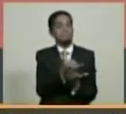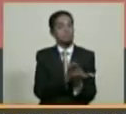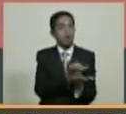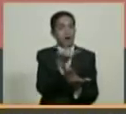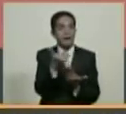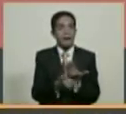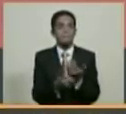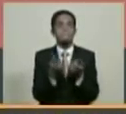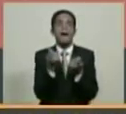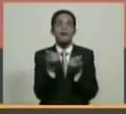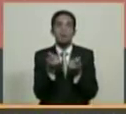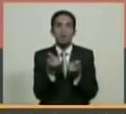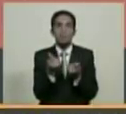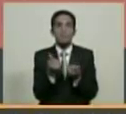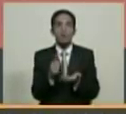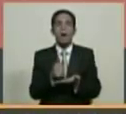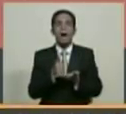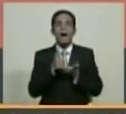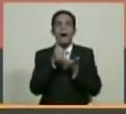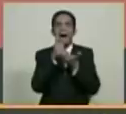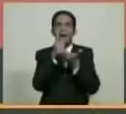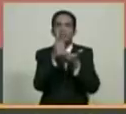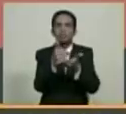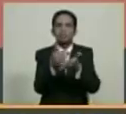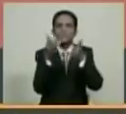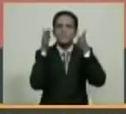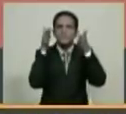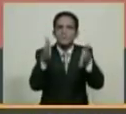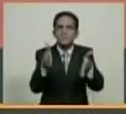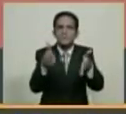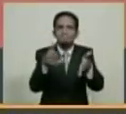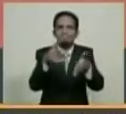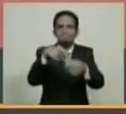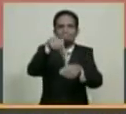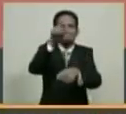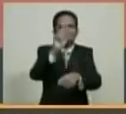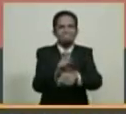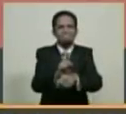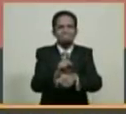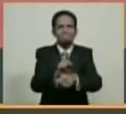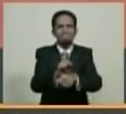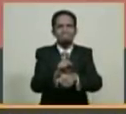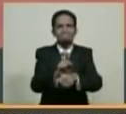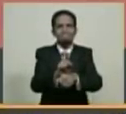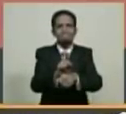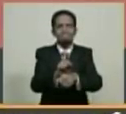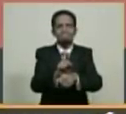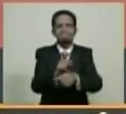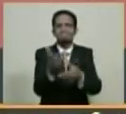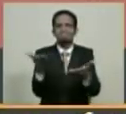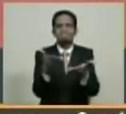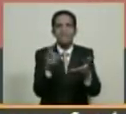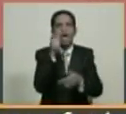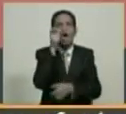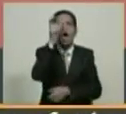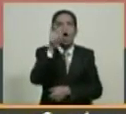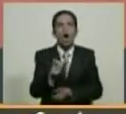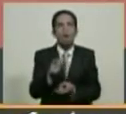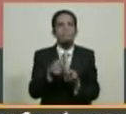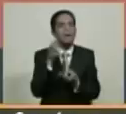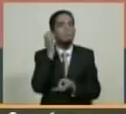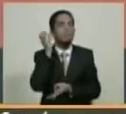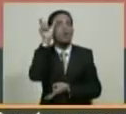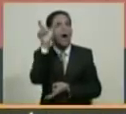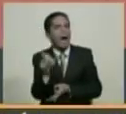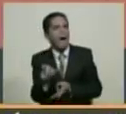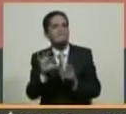económico que coloca como centro fundamental de todo esfuerzo al hombre, a la mujer, a la familia